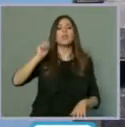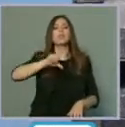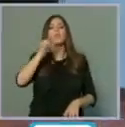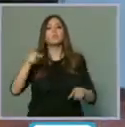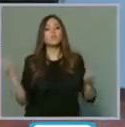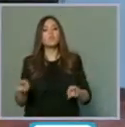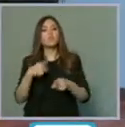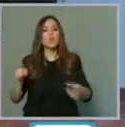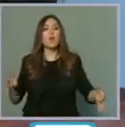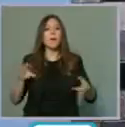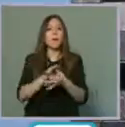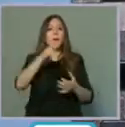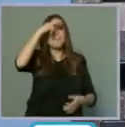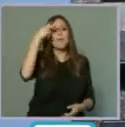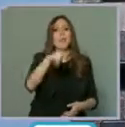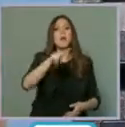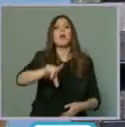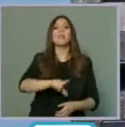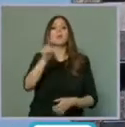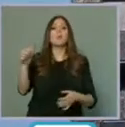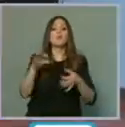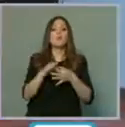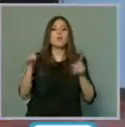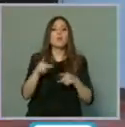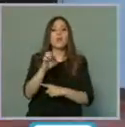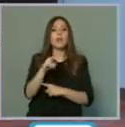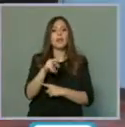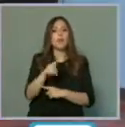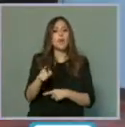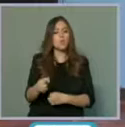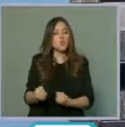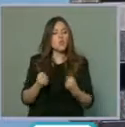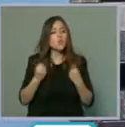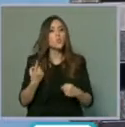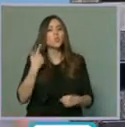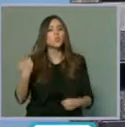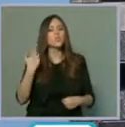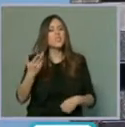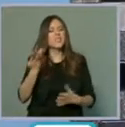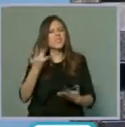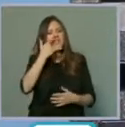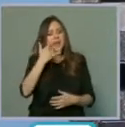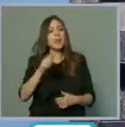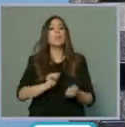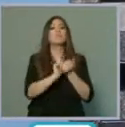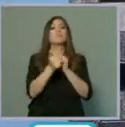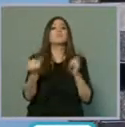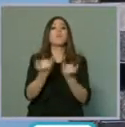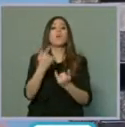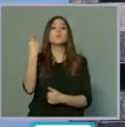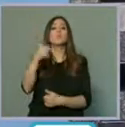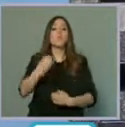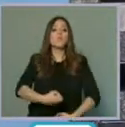música tradicional mexicana con música electrónica muy densa. Y entonces tiene este discurso también